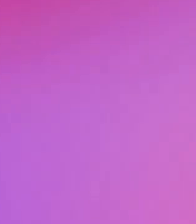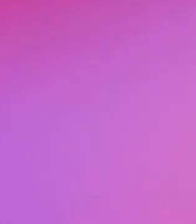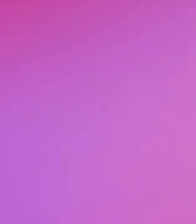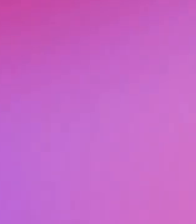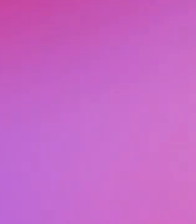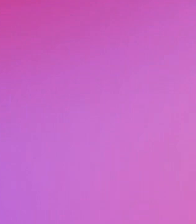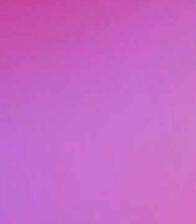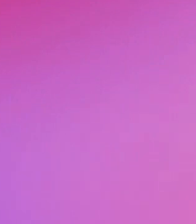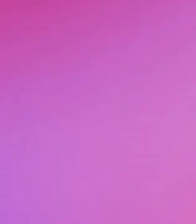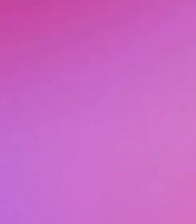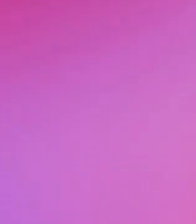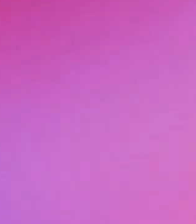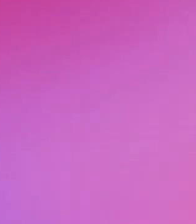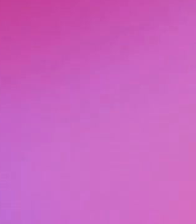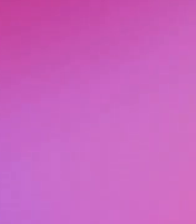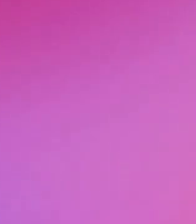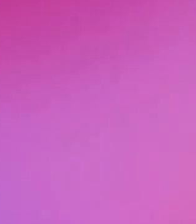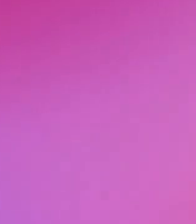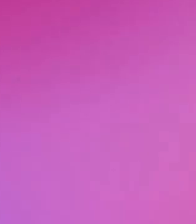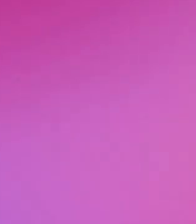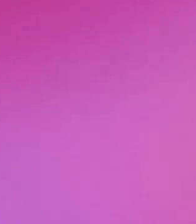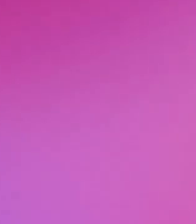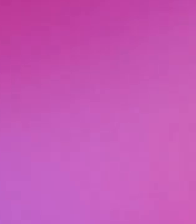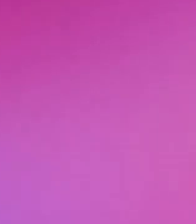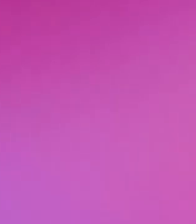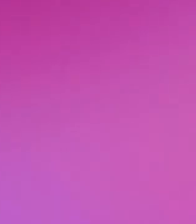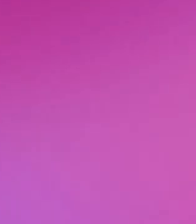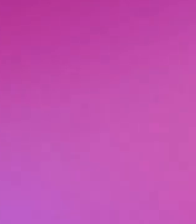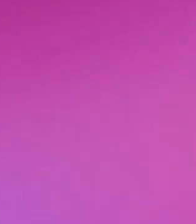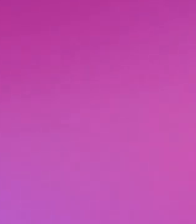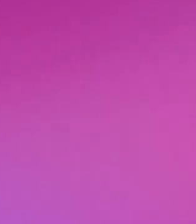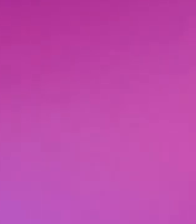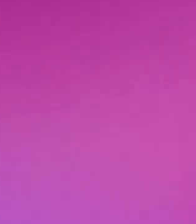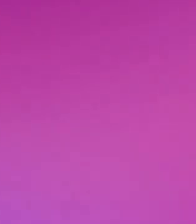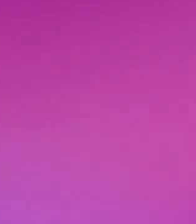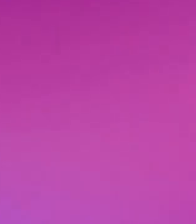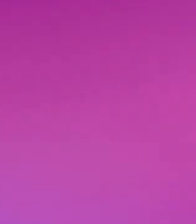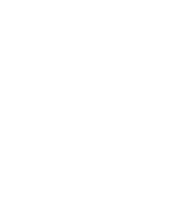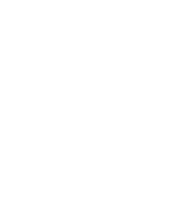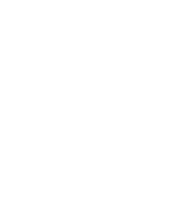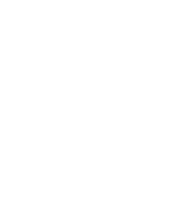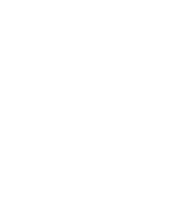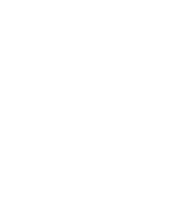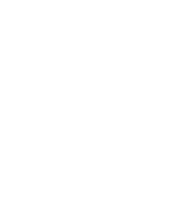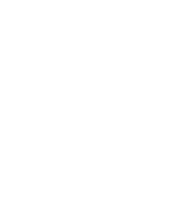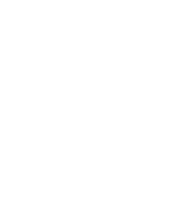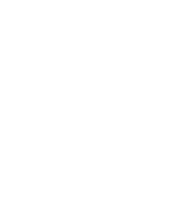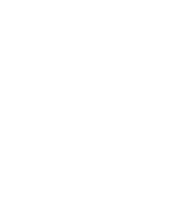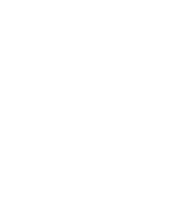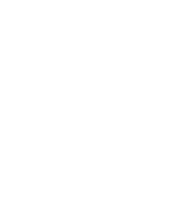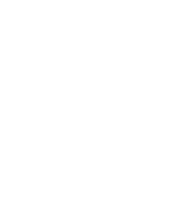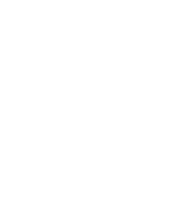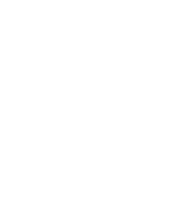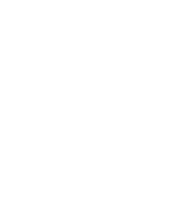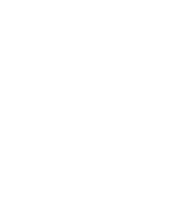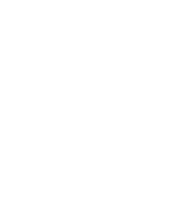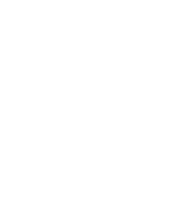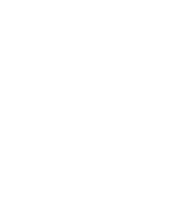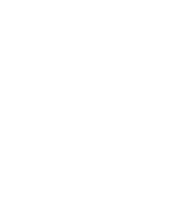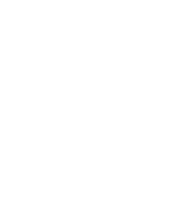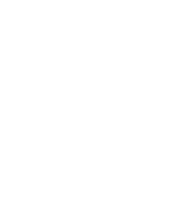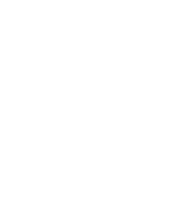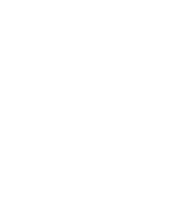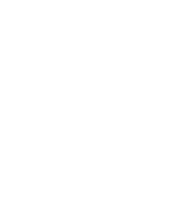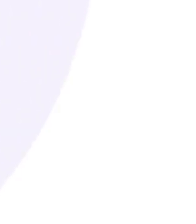Cierto, los átomos o grupo de átomos que tienen una carga neta, positiva o negativa. Recordemos que durante una reacción química